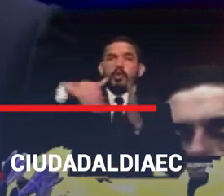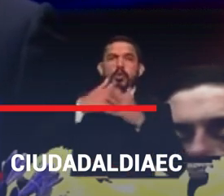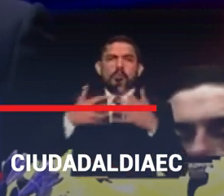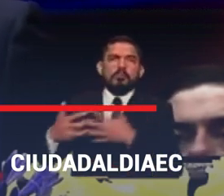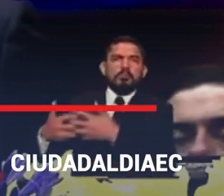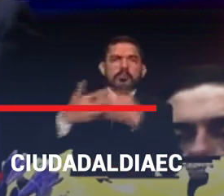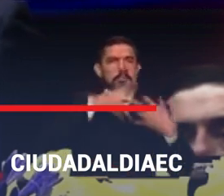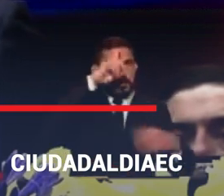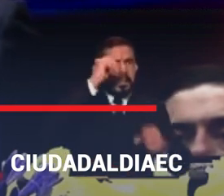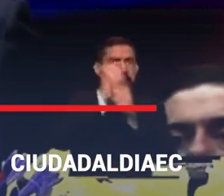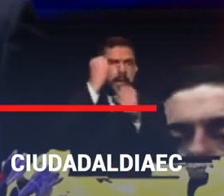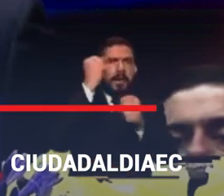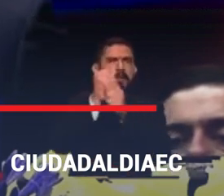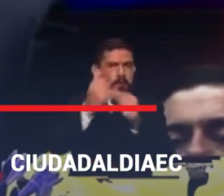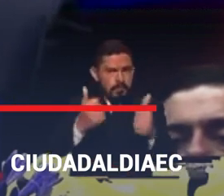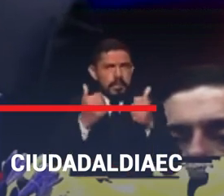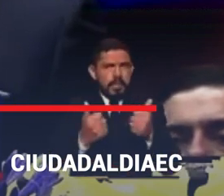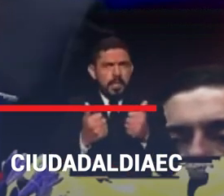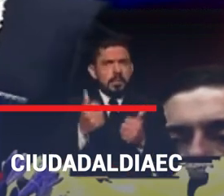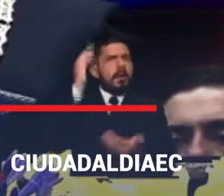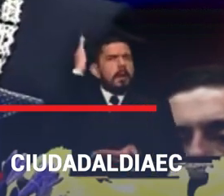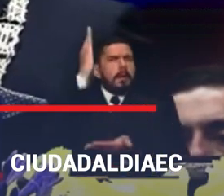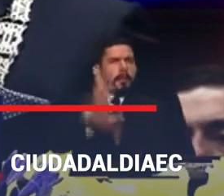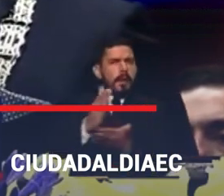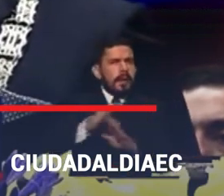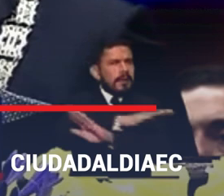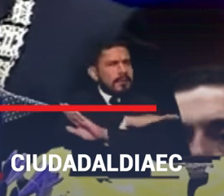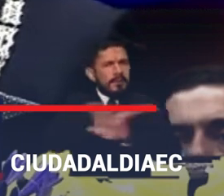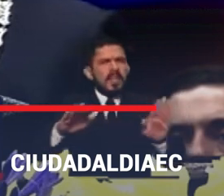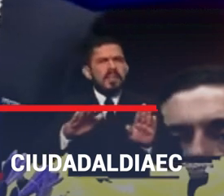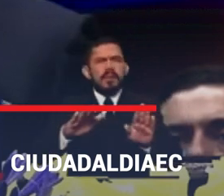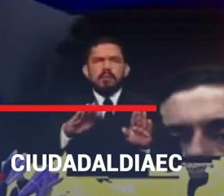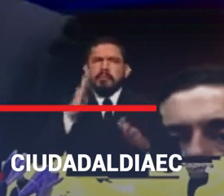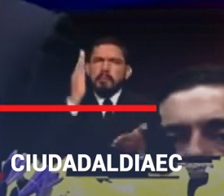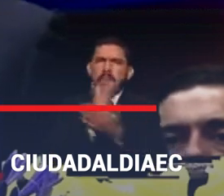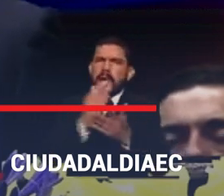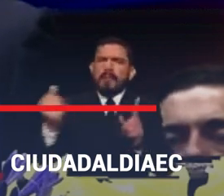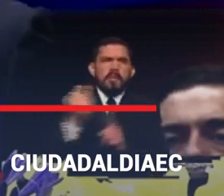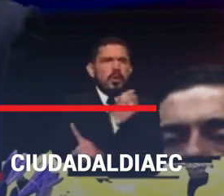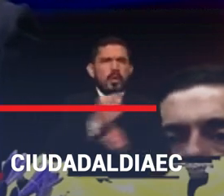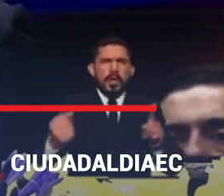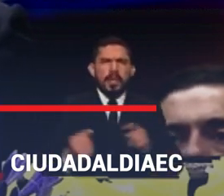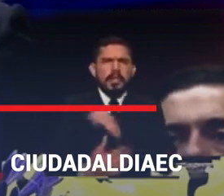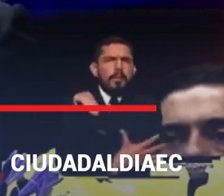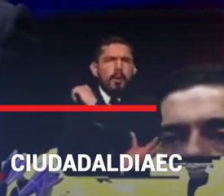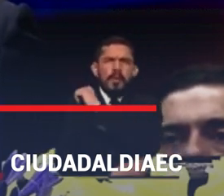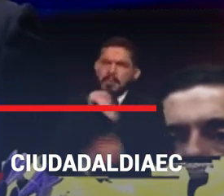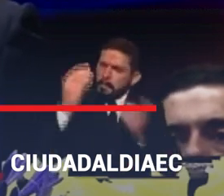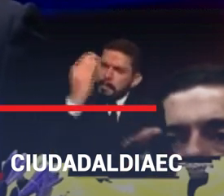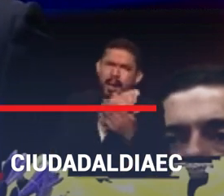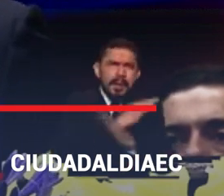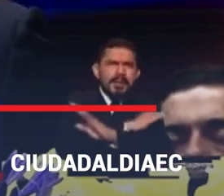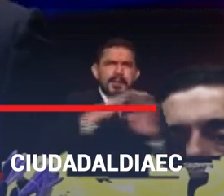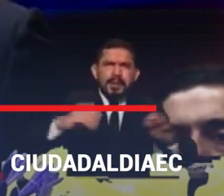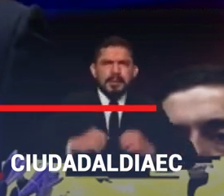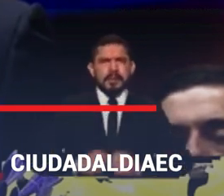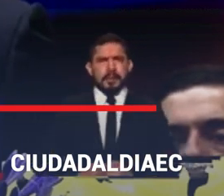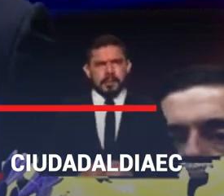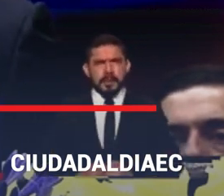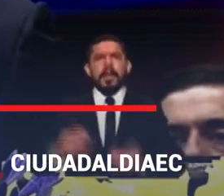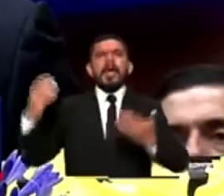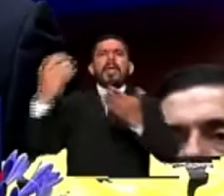en conjunto para acabar con el enemigo en común, la violencia y la miseria. El